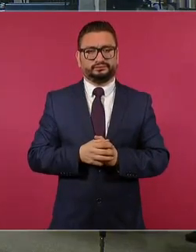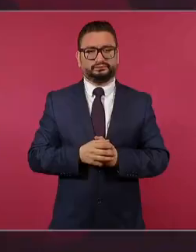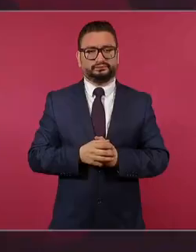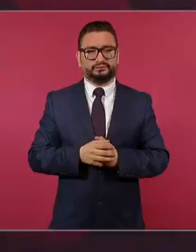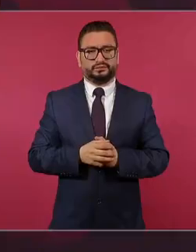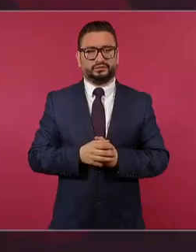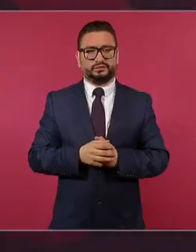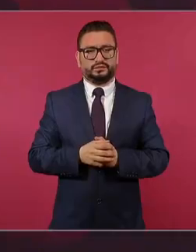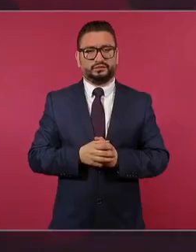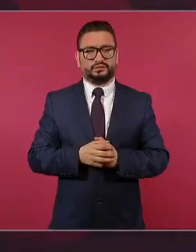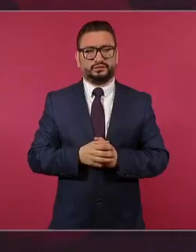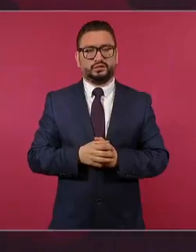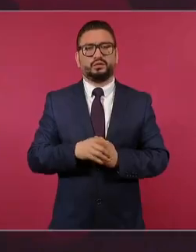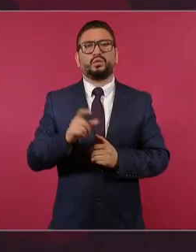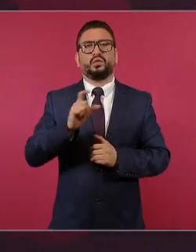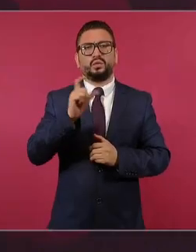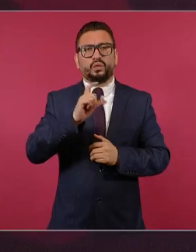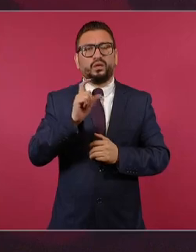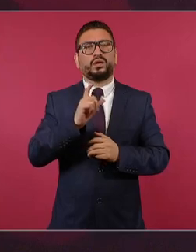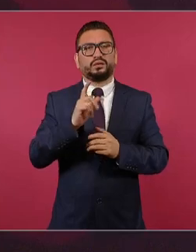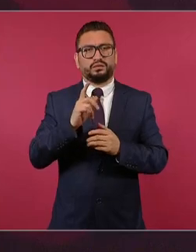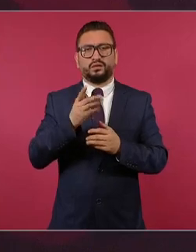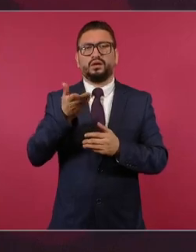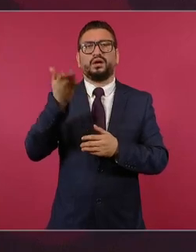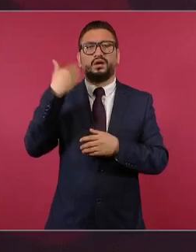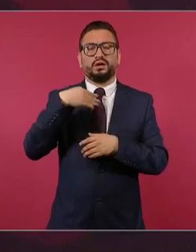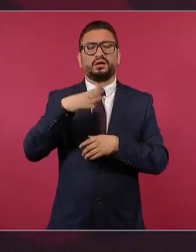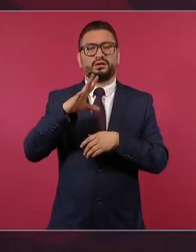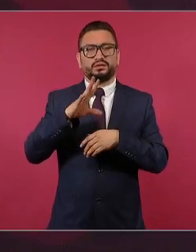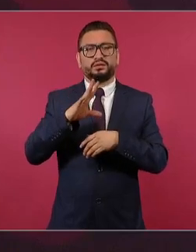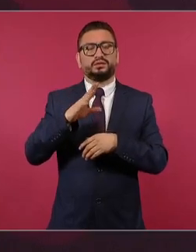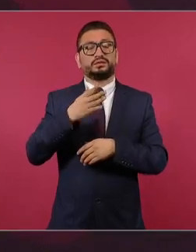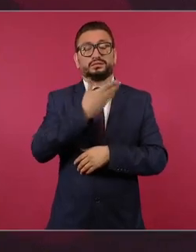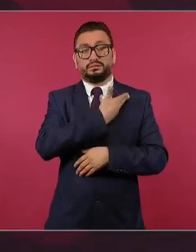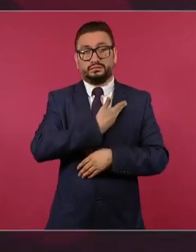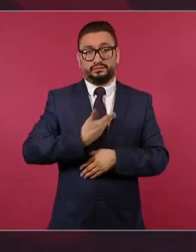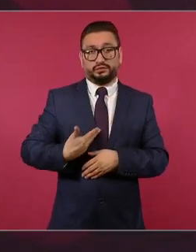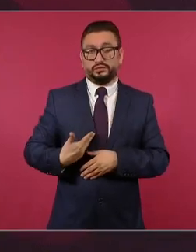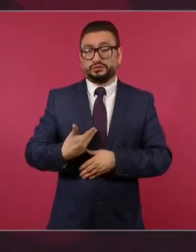¿Cuándo se había visto que un presidente